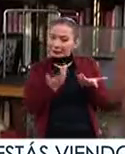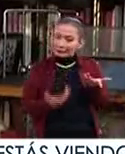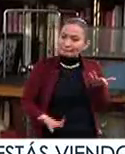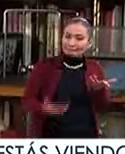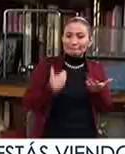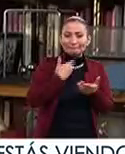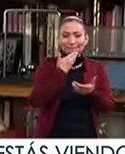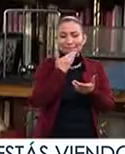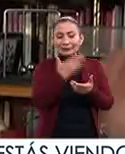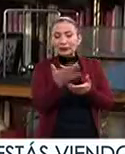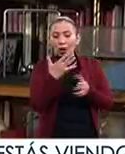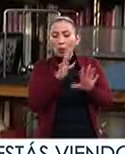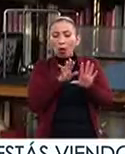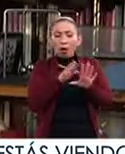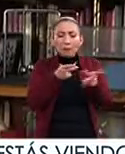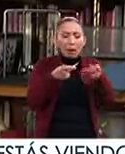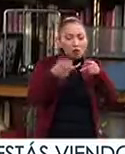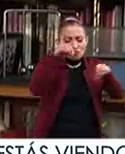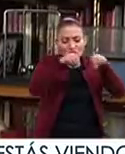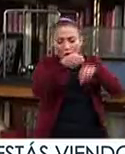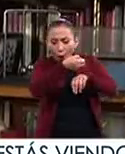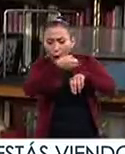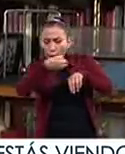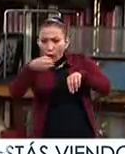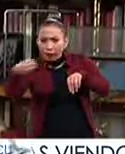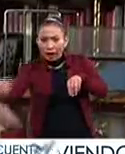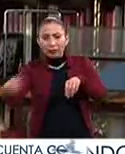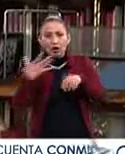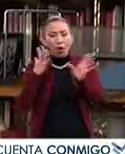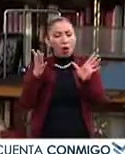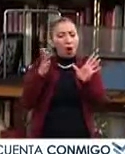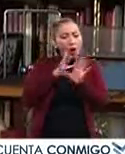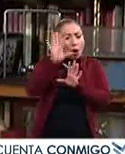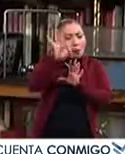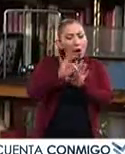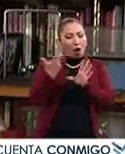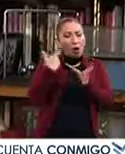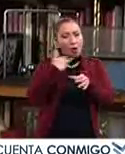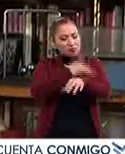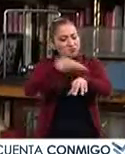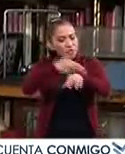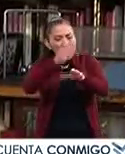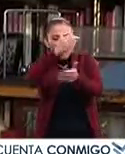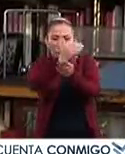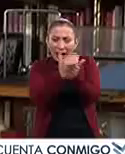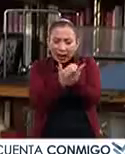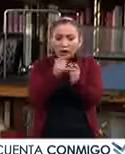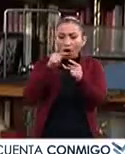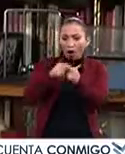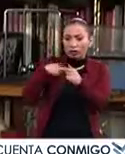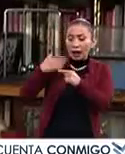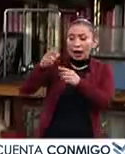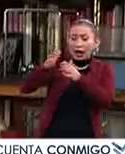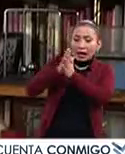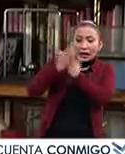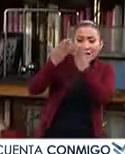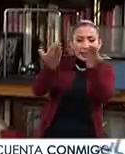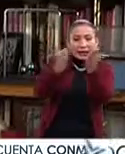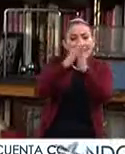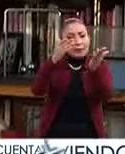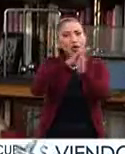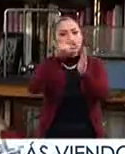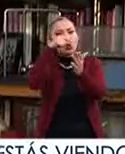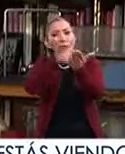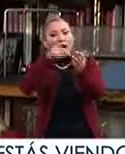que es darle forma organizativa, simplificación burocrática, reconstrucción de librerías, reconstrucción